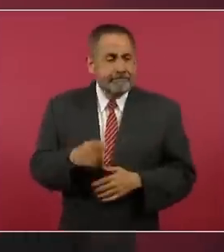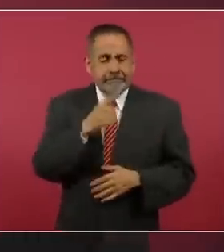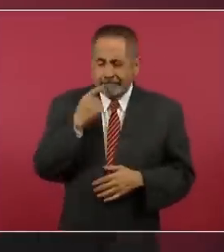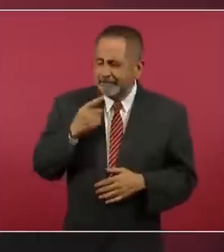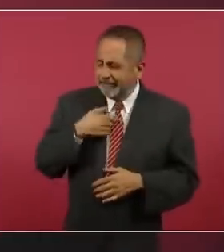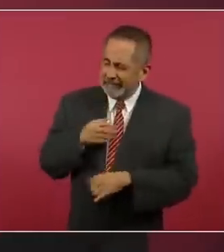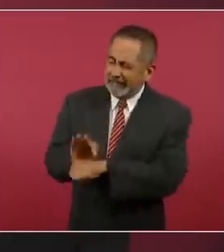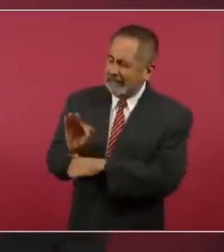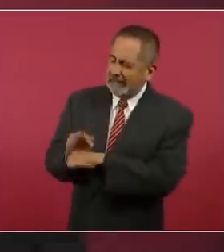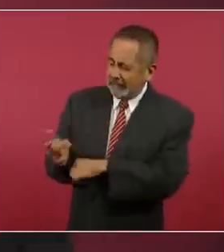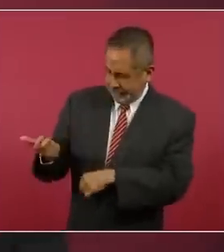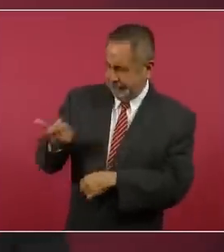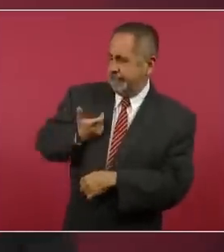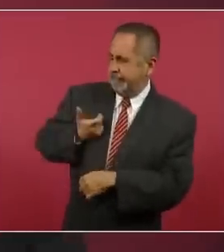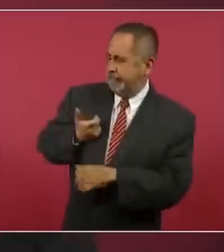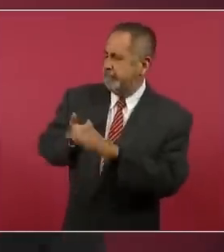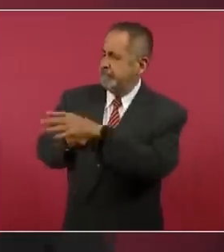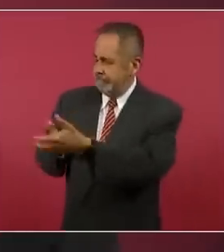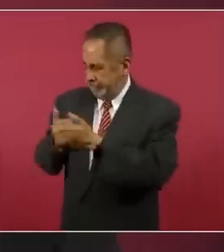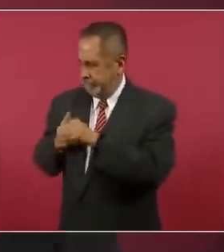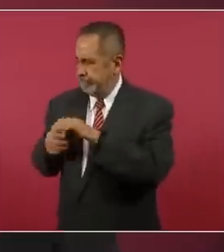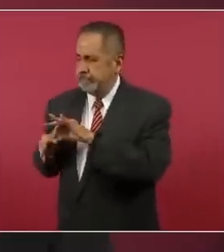polleros, que